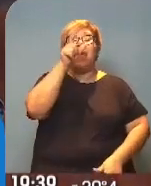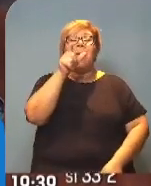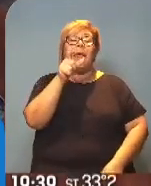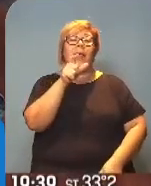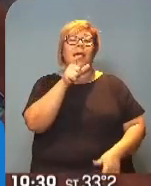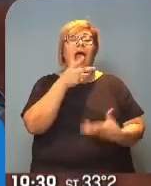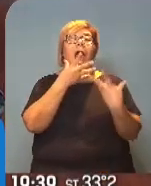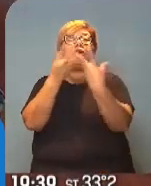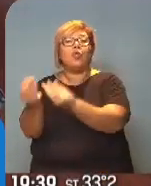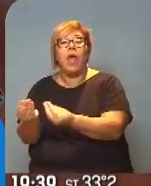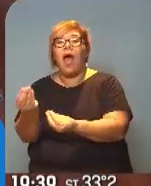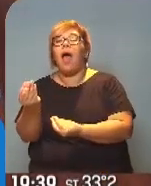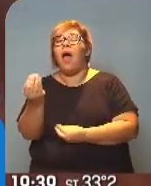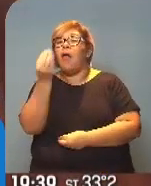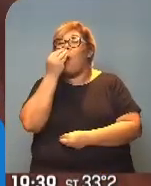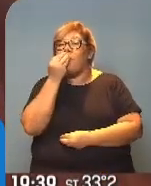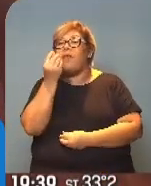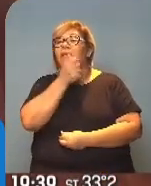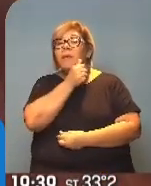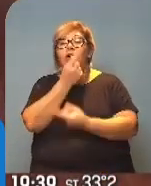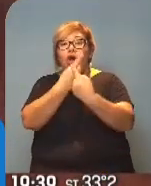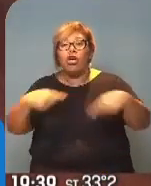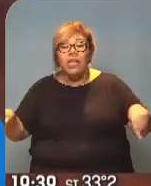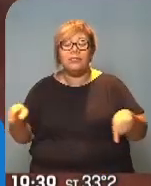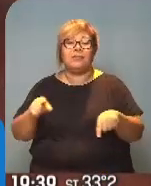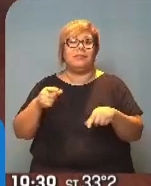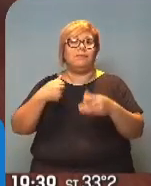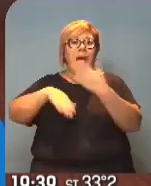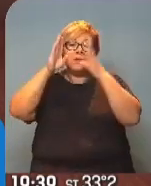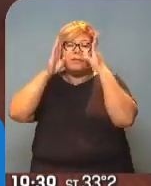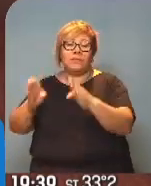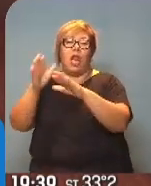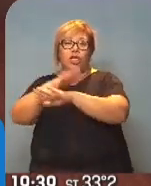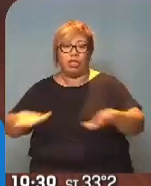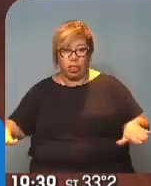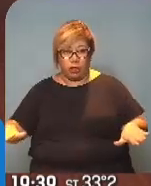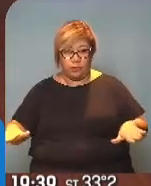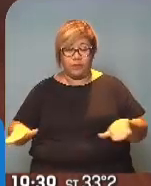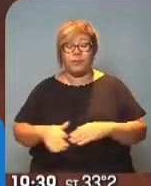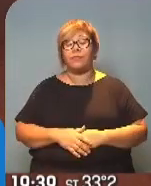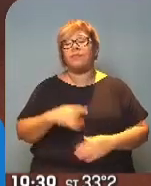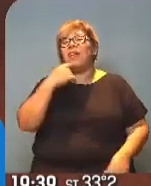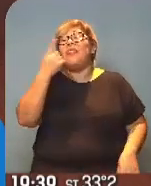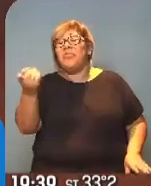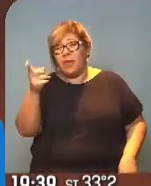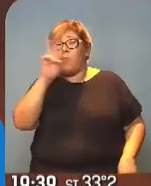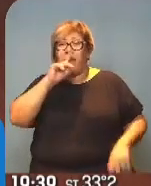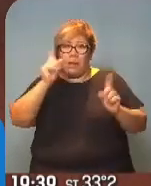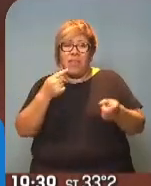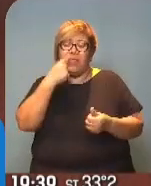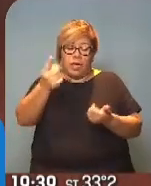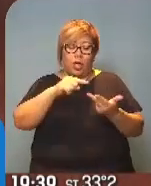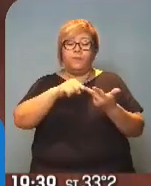niños desnutridos. ¿Por qué los niños están desnutridos? Porque no tienen comida. Se dice que Venezuela está bloqueada económicamente. Otra